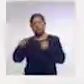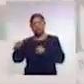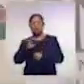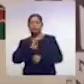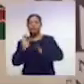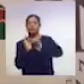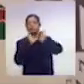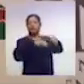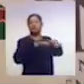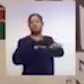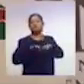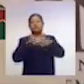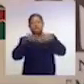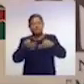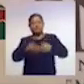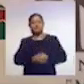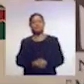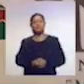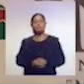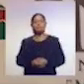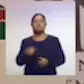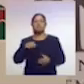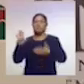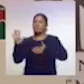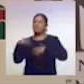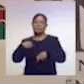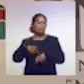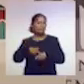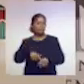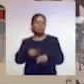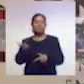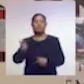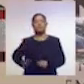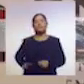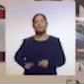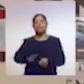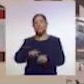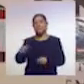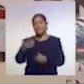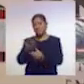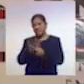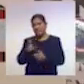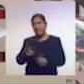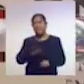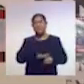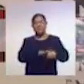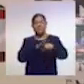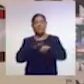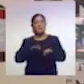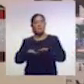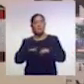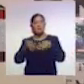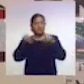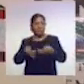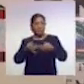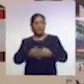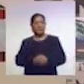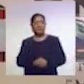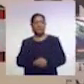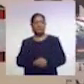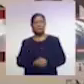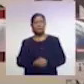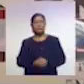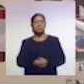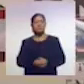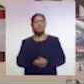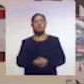formales. Refrendando este compromiso que siempre ha tenido el gobernador de traer mucho más empleos formales al estado,